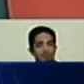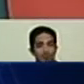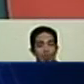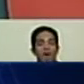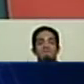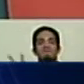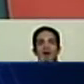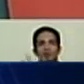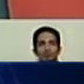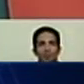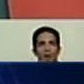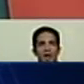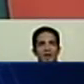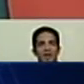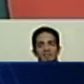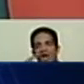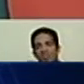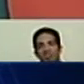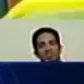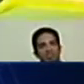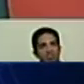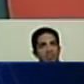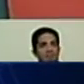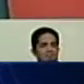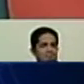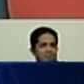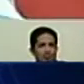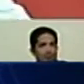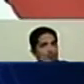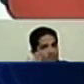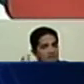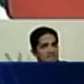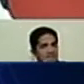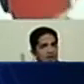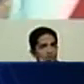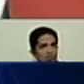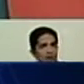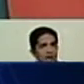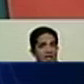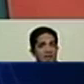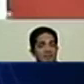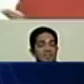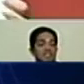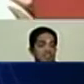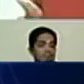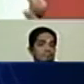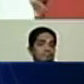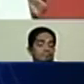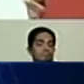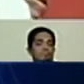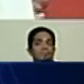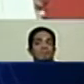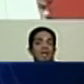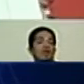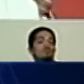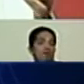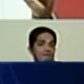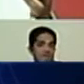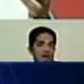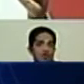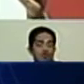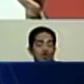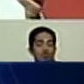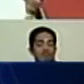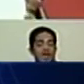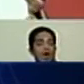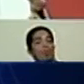no controvertido de indubitable soberanía de Venezuela, con la autorización además del gobierno de Guyana, donde a través